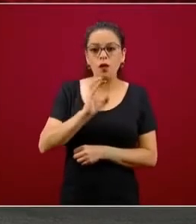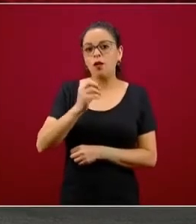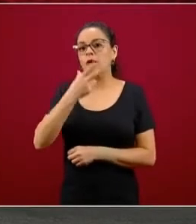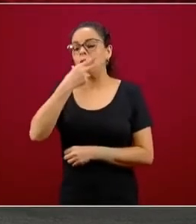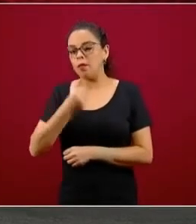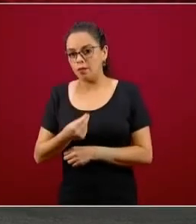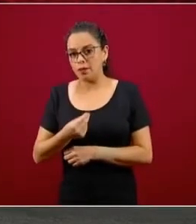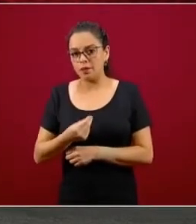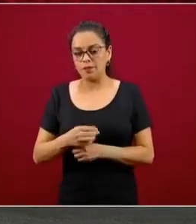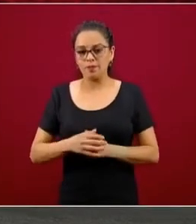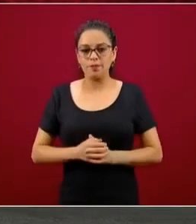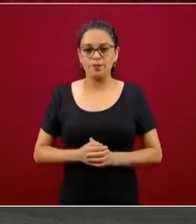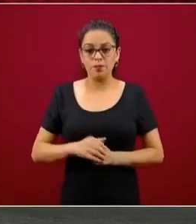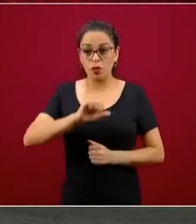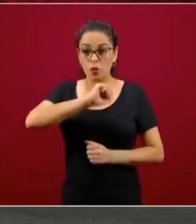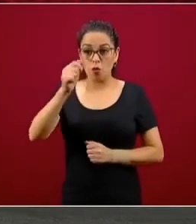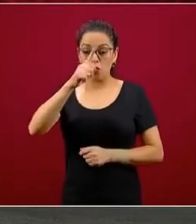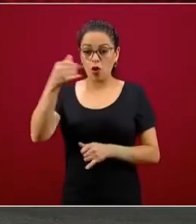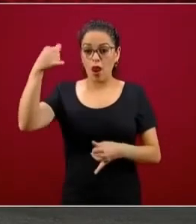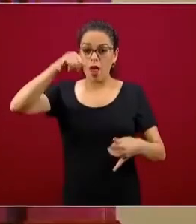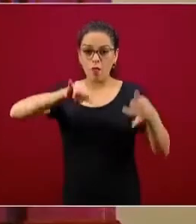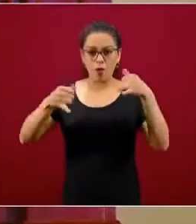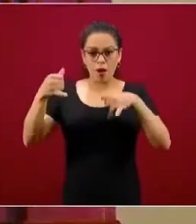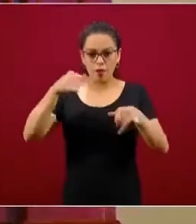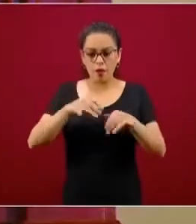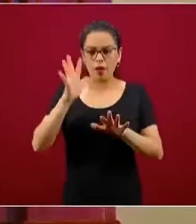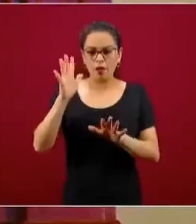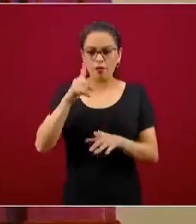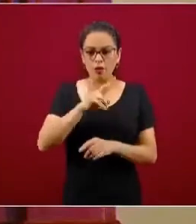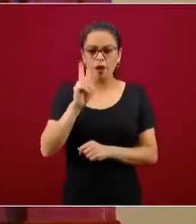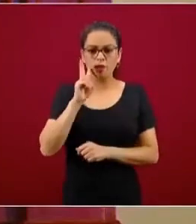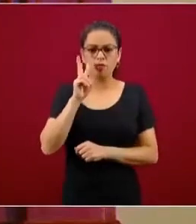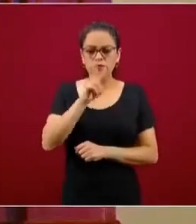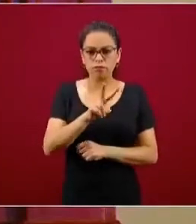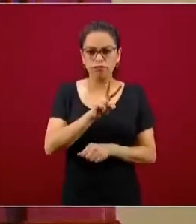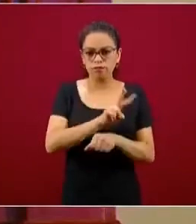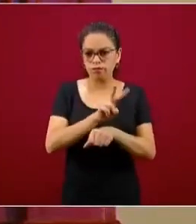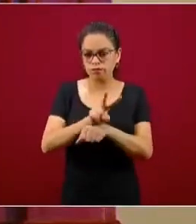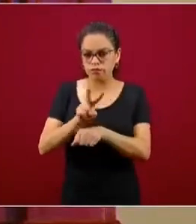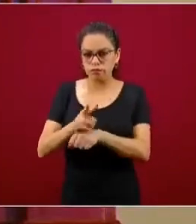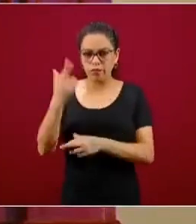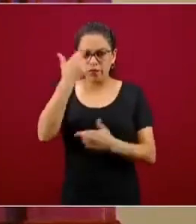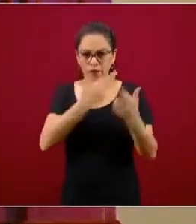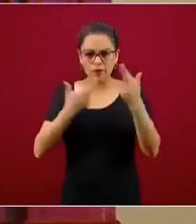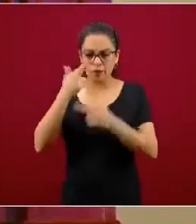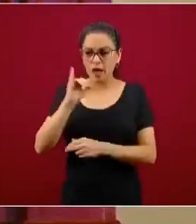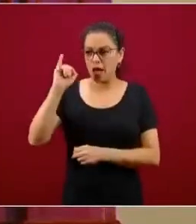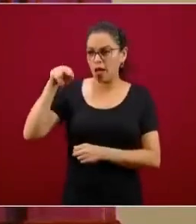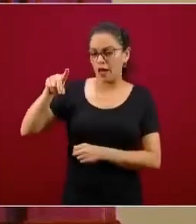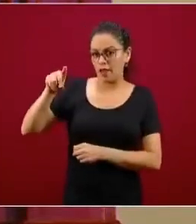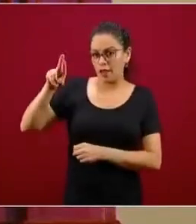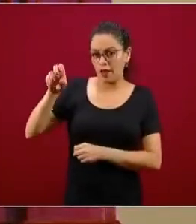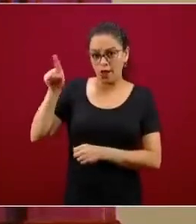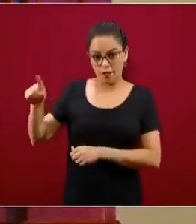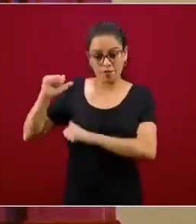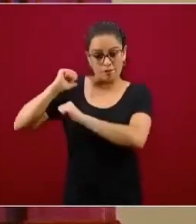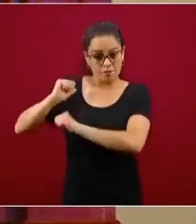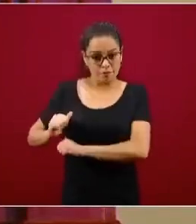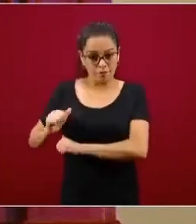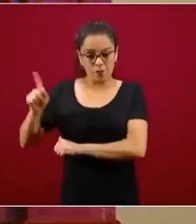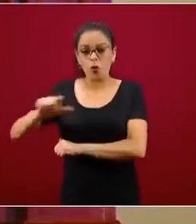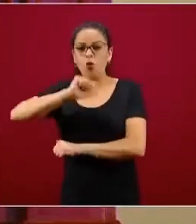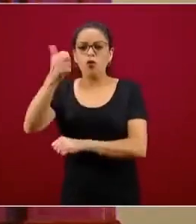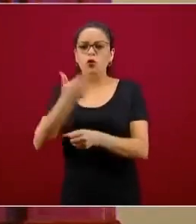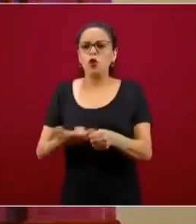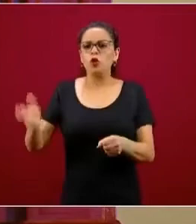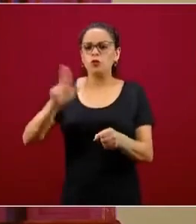otros laboratorios que también fueron validados por el INDRE, laboratorios de la academia, algunos otros hospitales públicos